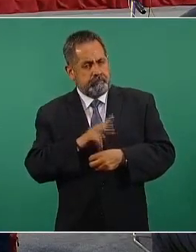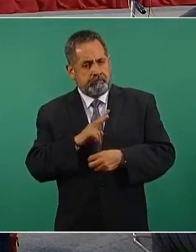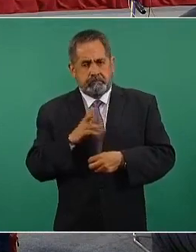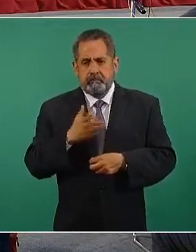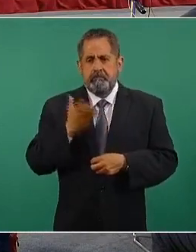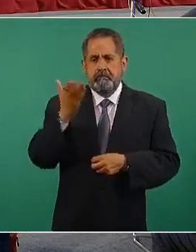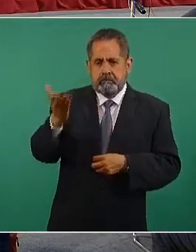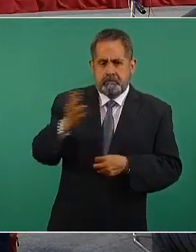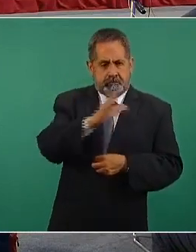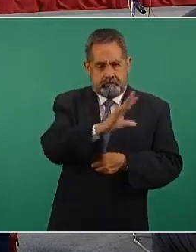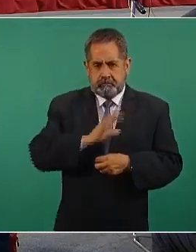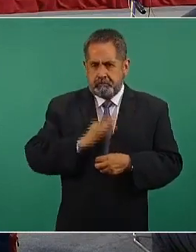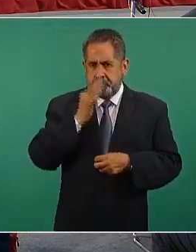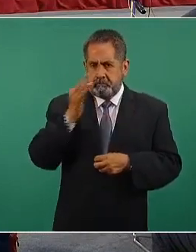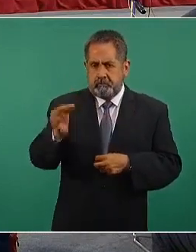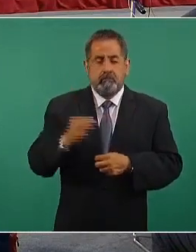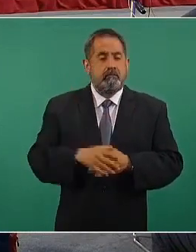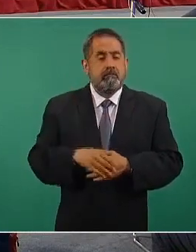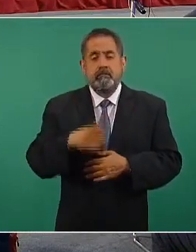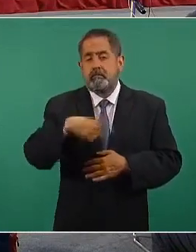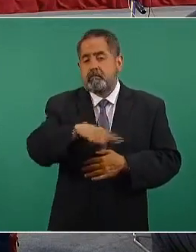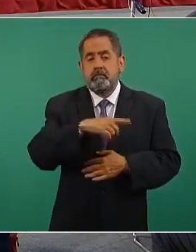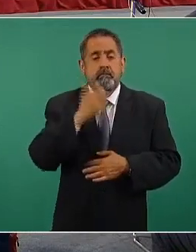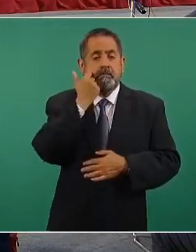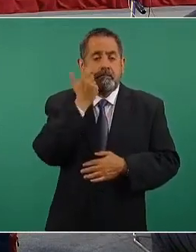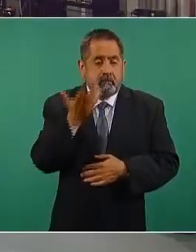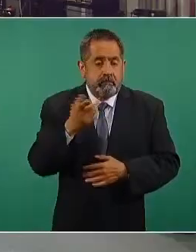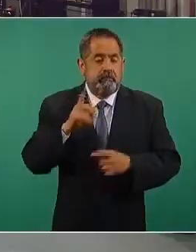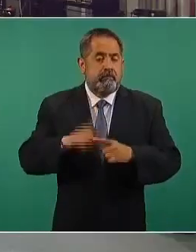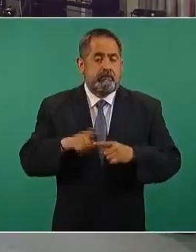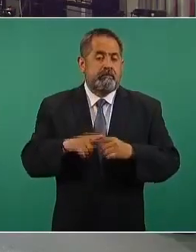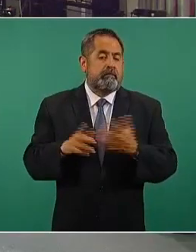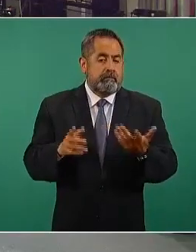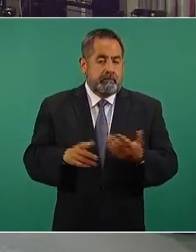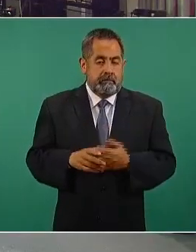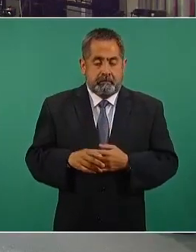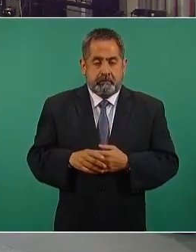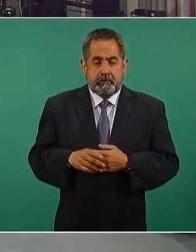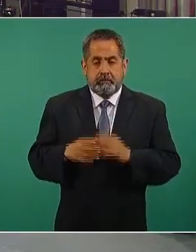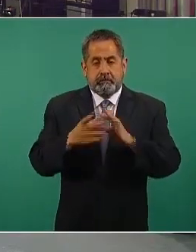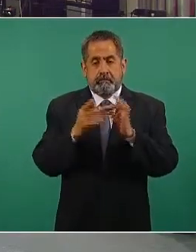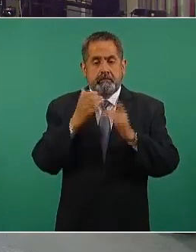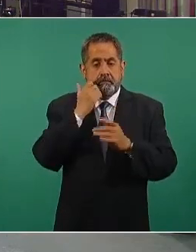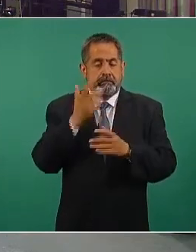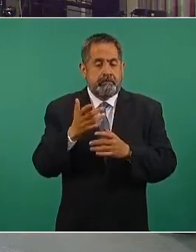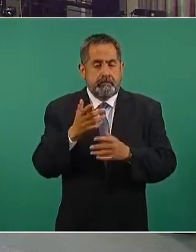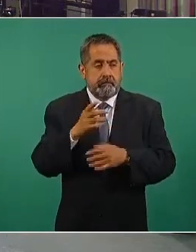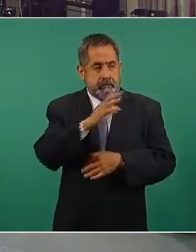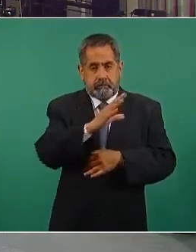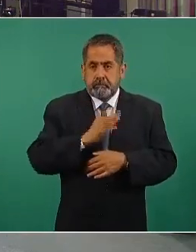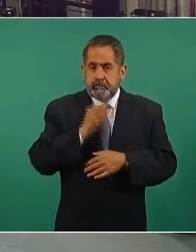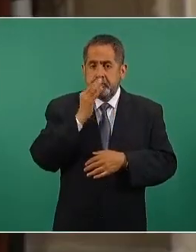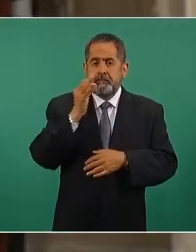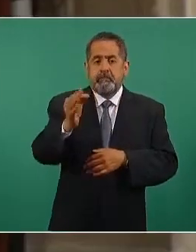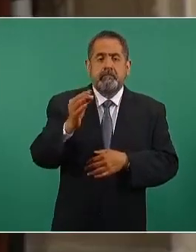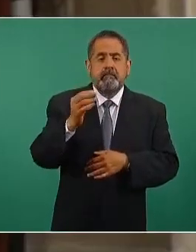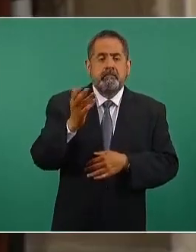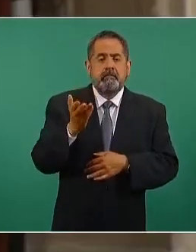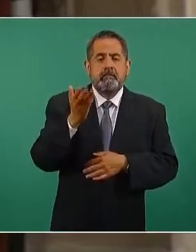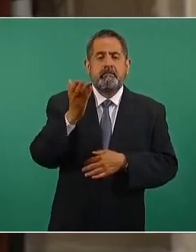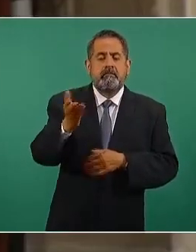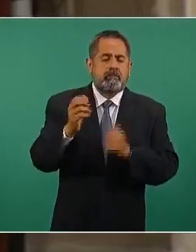petición de hacerle llegar un comentario. Ellos lo que piden es, el mensaje principal, dice que deseo que le transmita, es que le